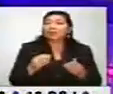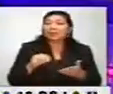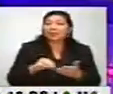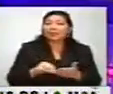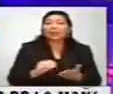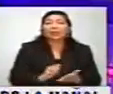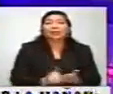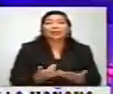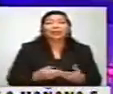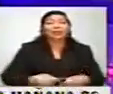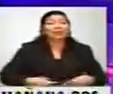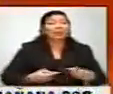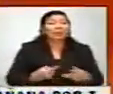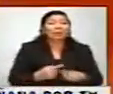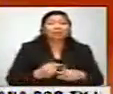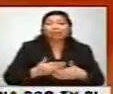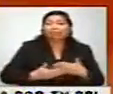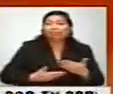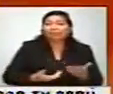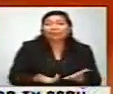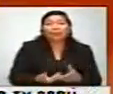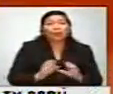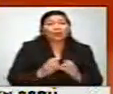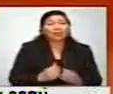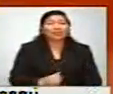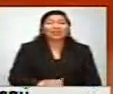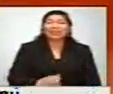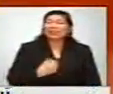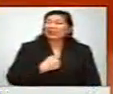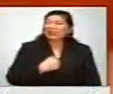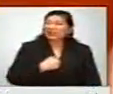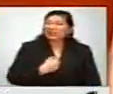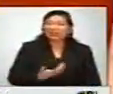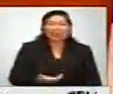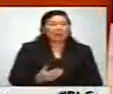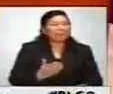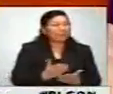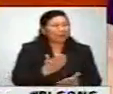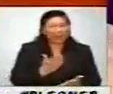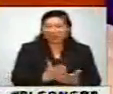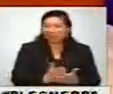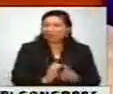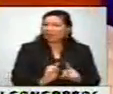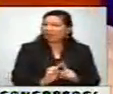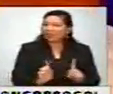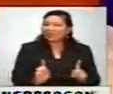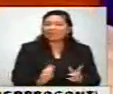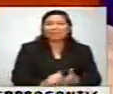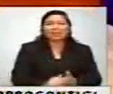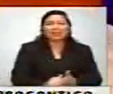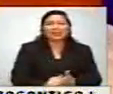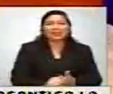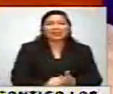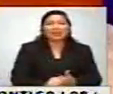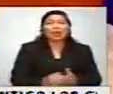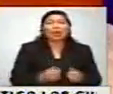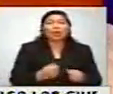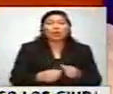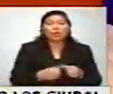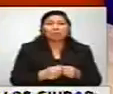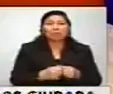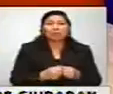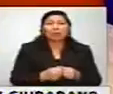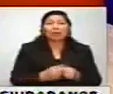enriquecer este debate, aunque ha generado la molestia de la congresista Donaire. Hay una diferencia en lo que es sobre el número de